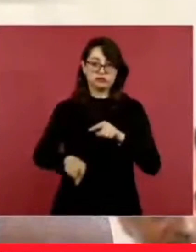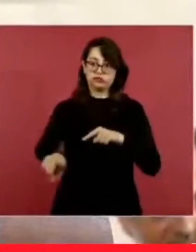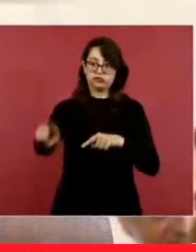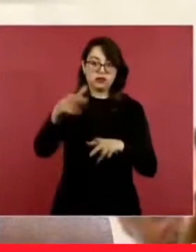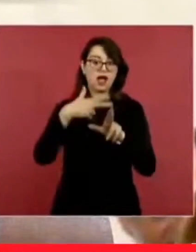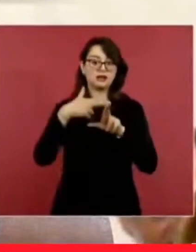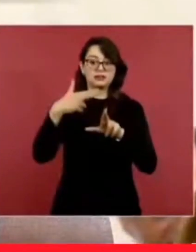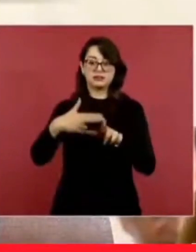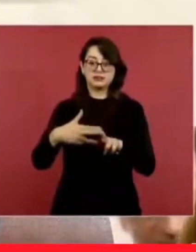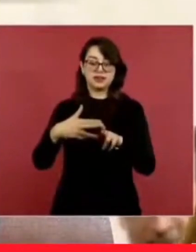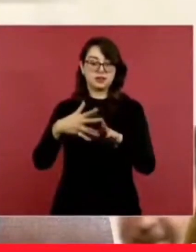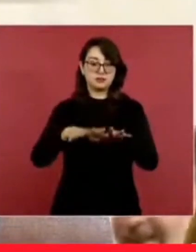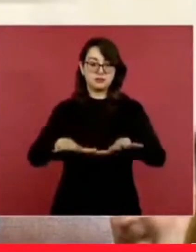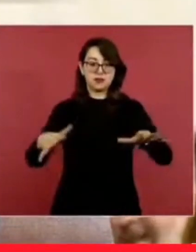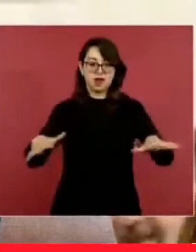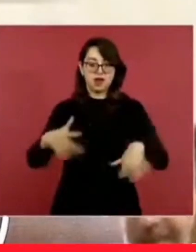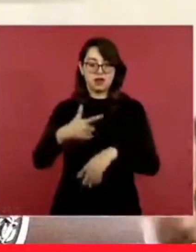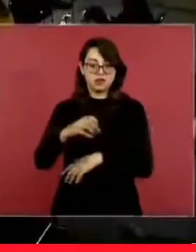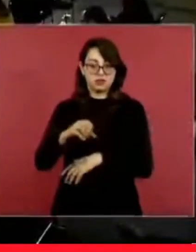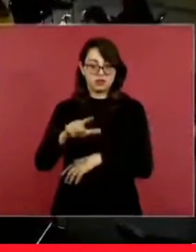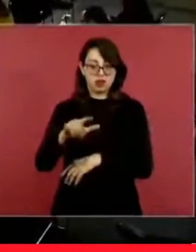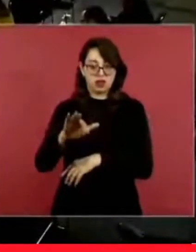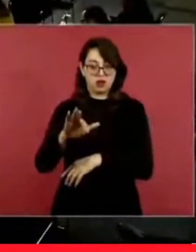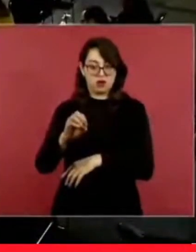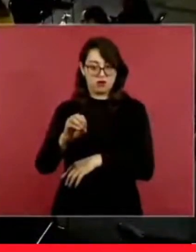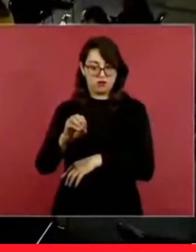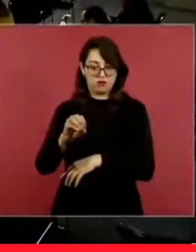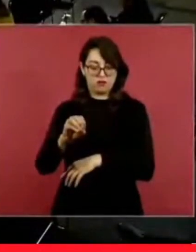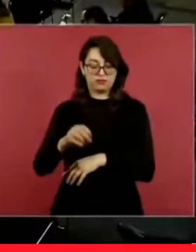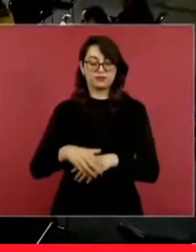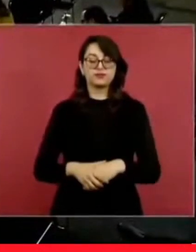Usumacinta. Entonces, es un